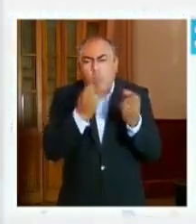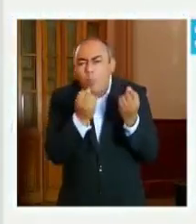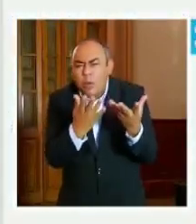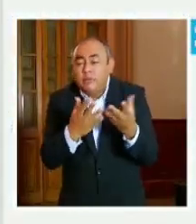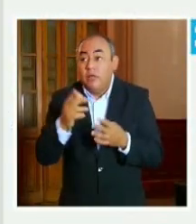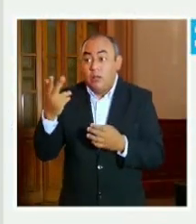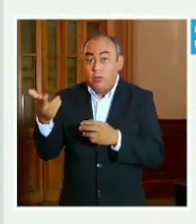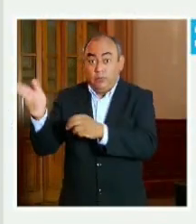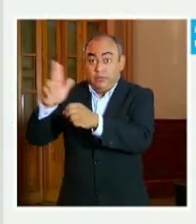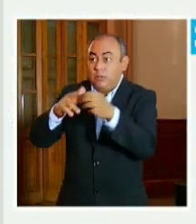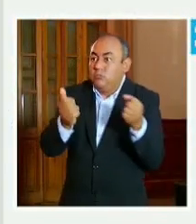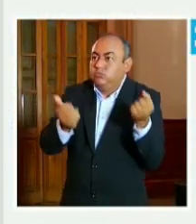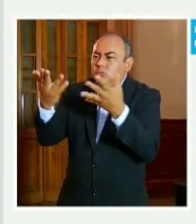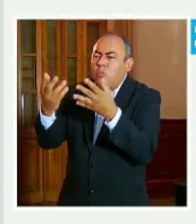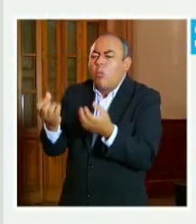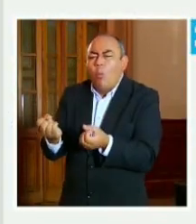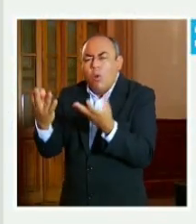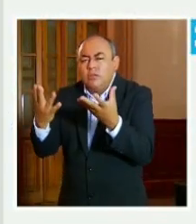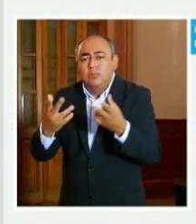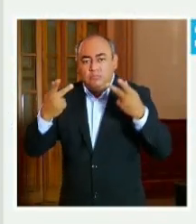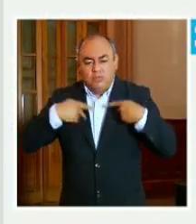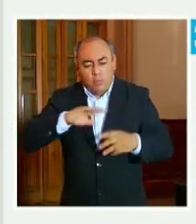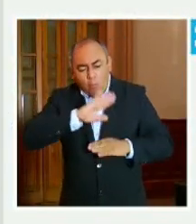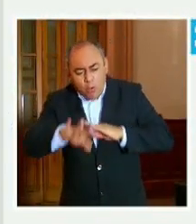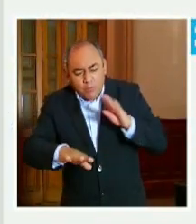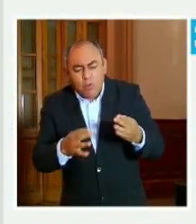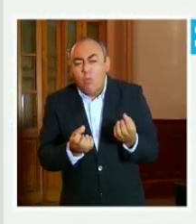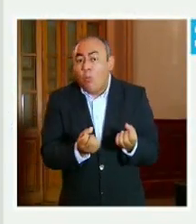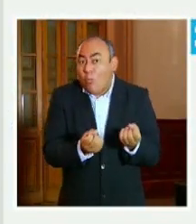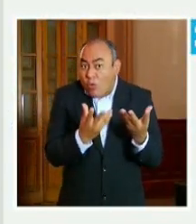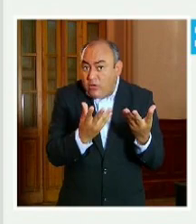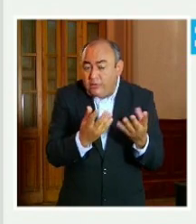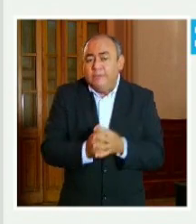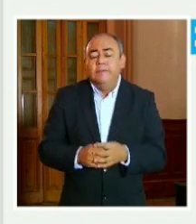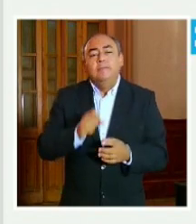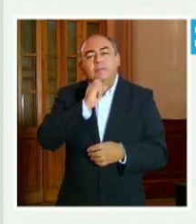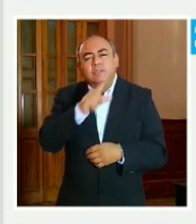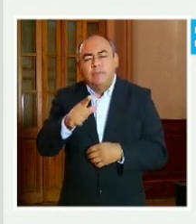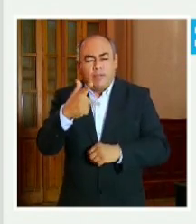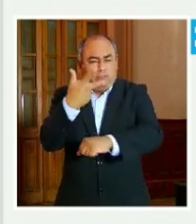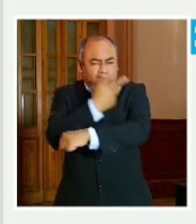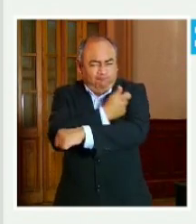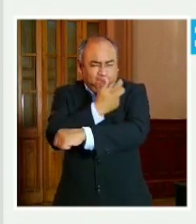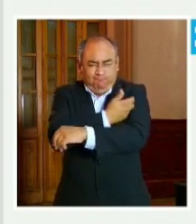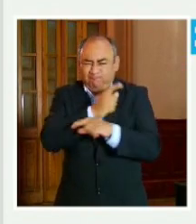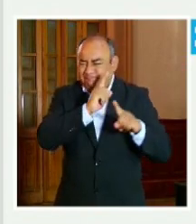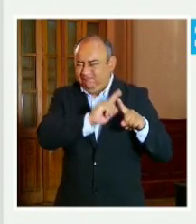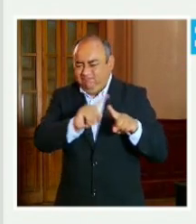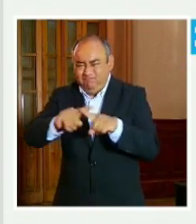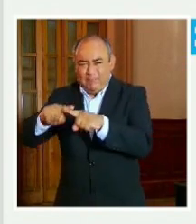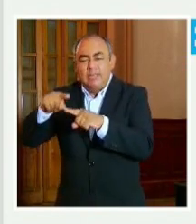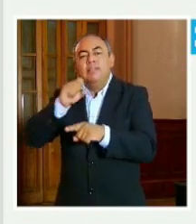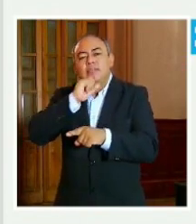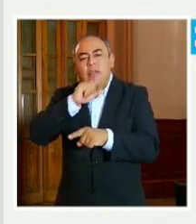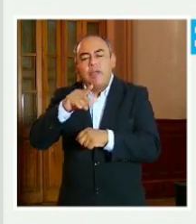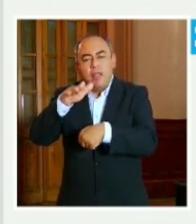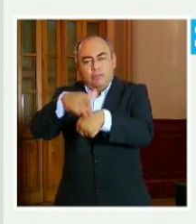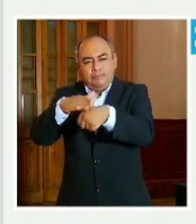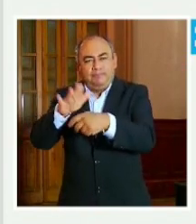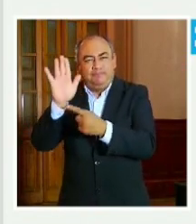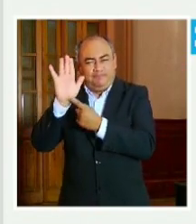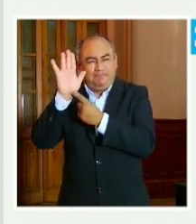hospitalaria, las defunciones, la vacunación, como todos los jueves el semáforo epidemiológico y